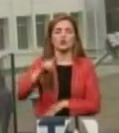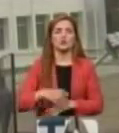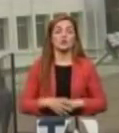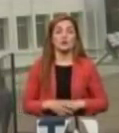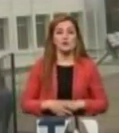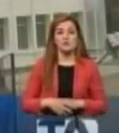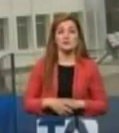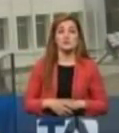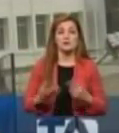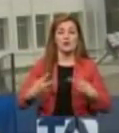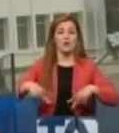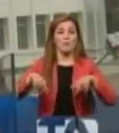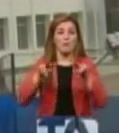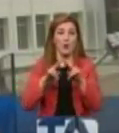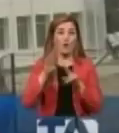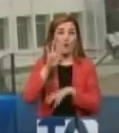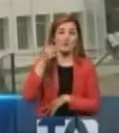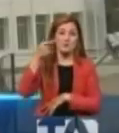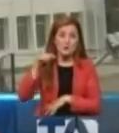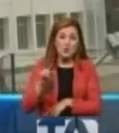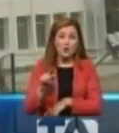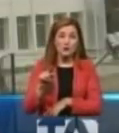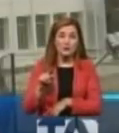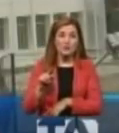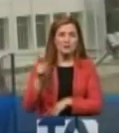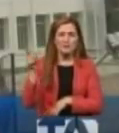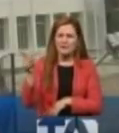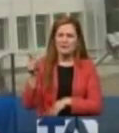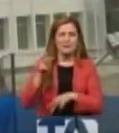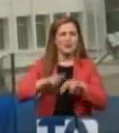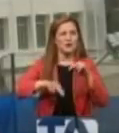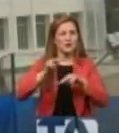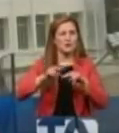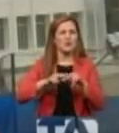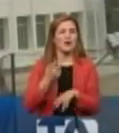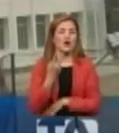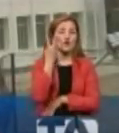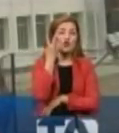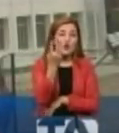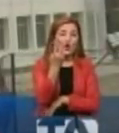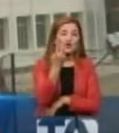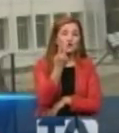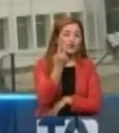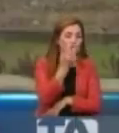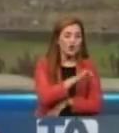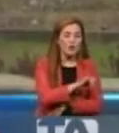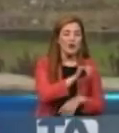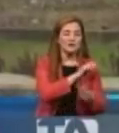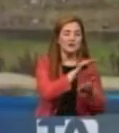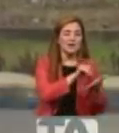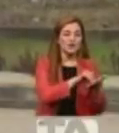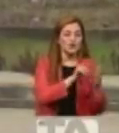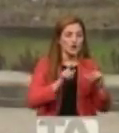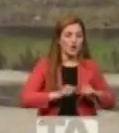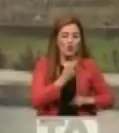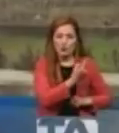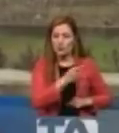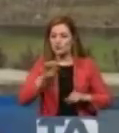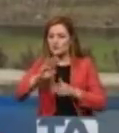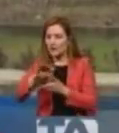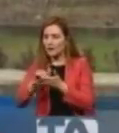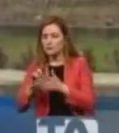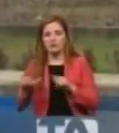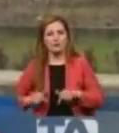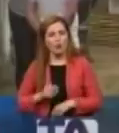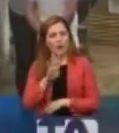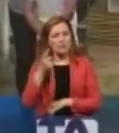Con la cifra que se escucha de 4 millones casi era para hacer dos construcciones de la misma magnitud. Por el momento, quienes están